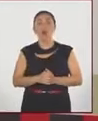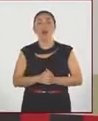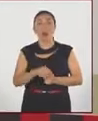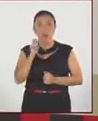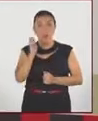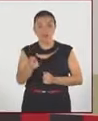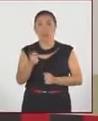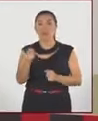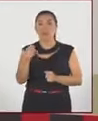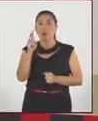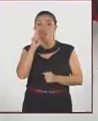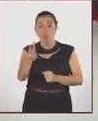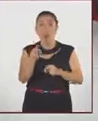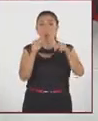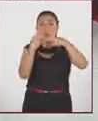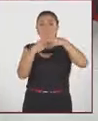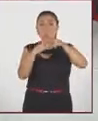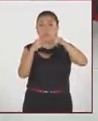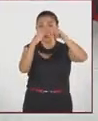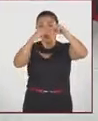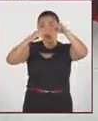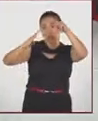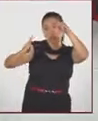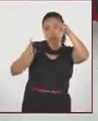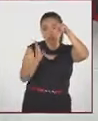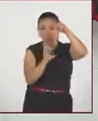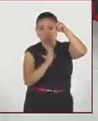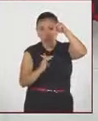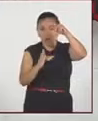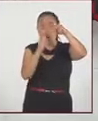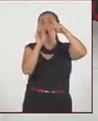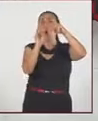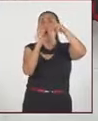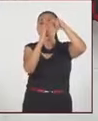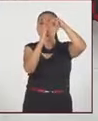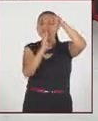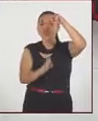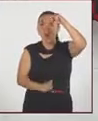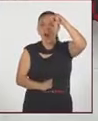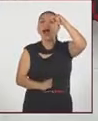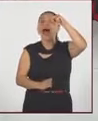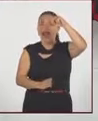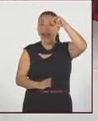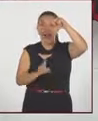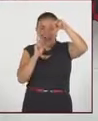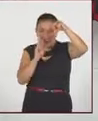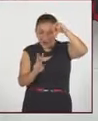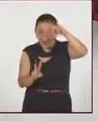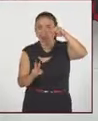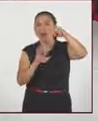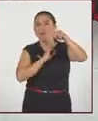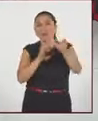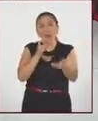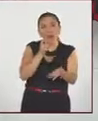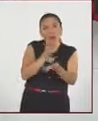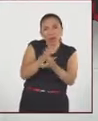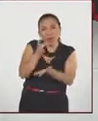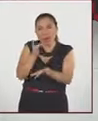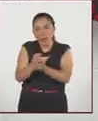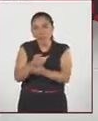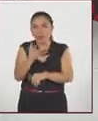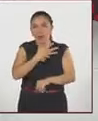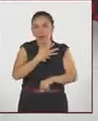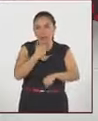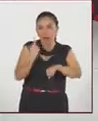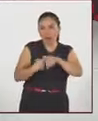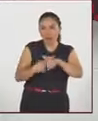el otro? Sí. O sea, ¿izquierda o derecha? Ajá, dextrógira o levógira, de eso depende hacia dónde se vaya la curvatura, pero sí, puede ser